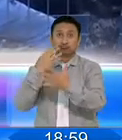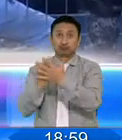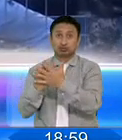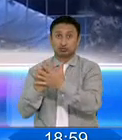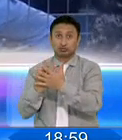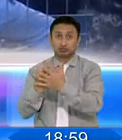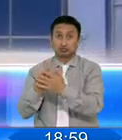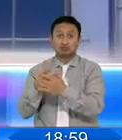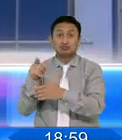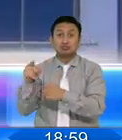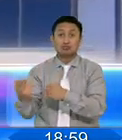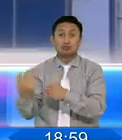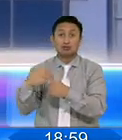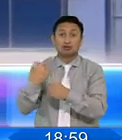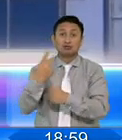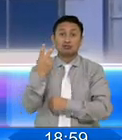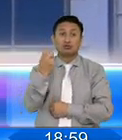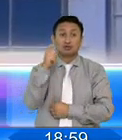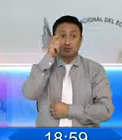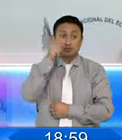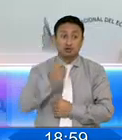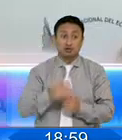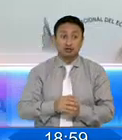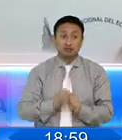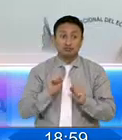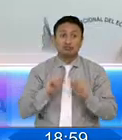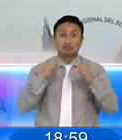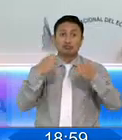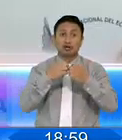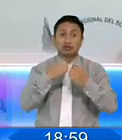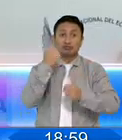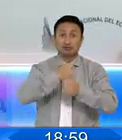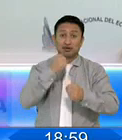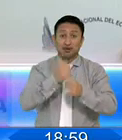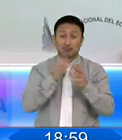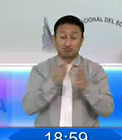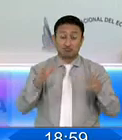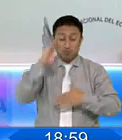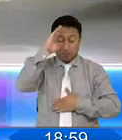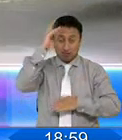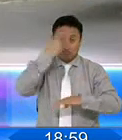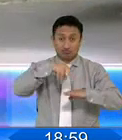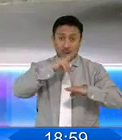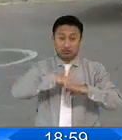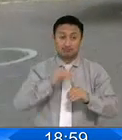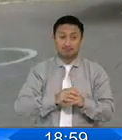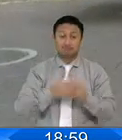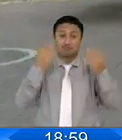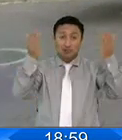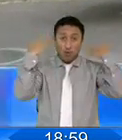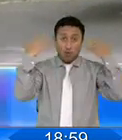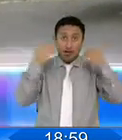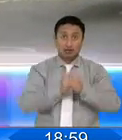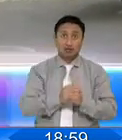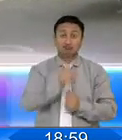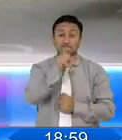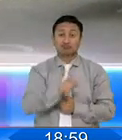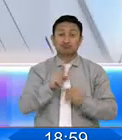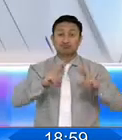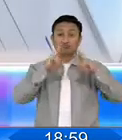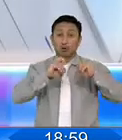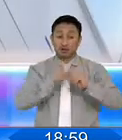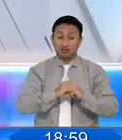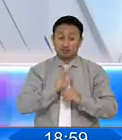participaron 12 compañeros fiscales, un gran equipo de trabajo de la Policía Nacional. En Guayaquil, los investigadores llegaron hasta